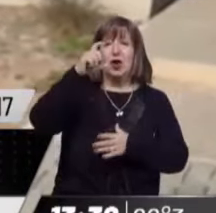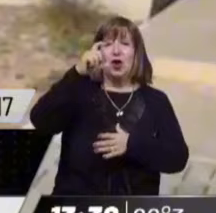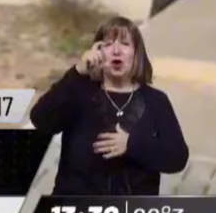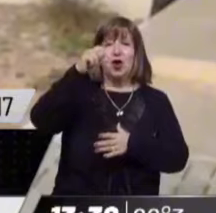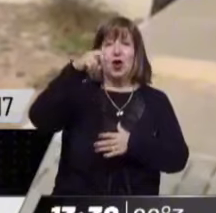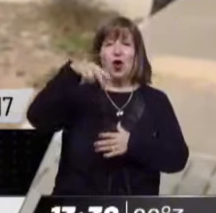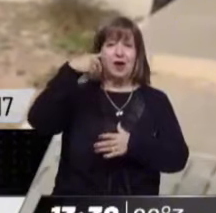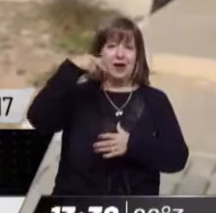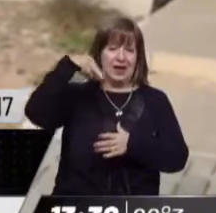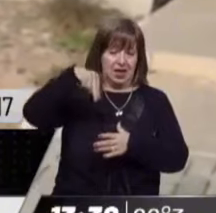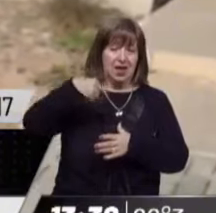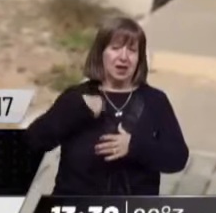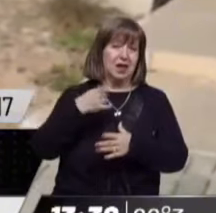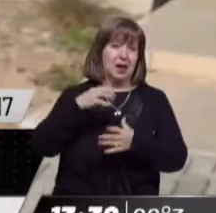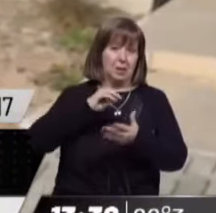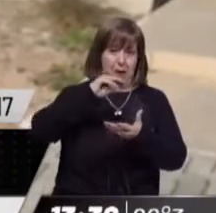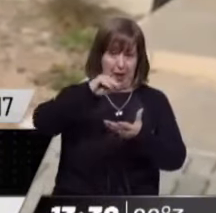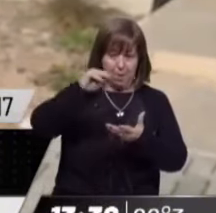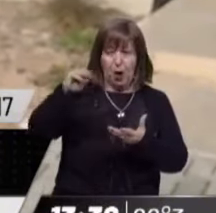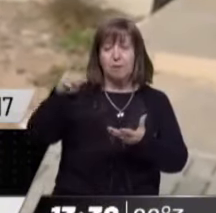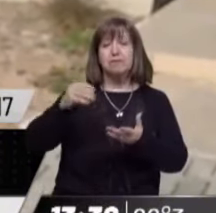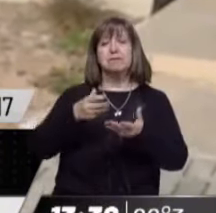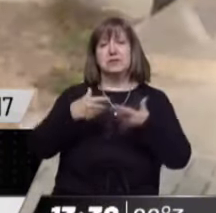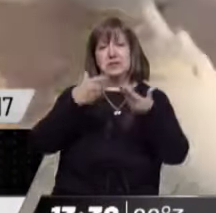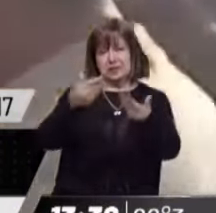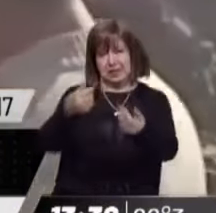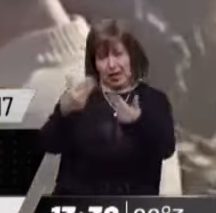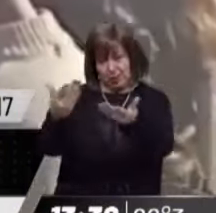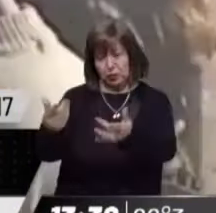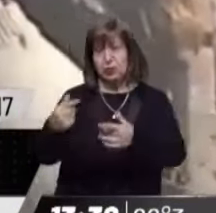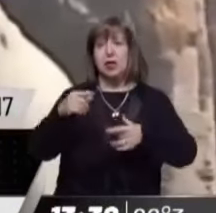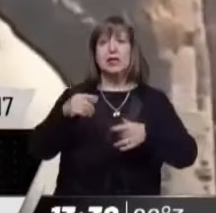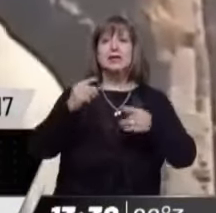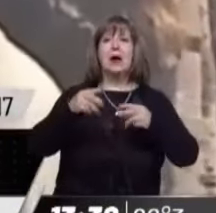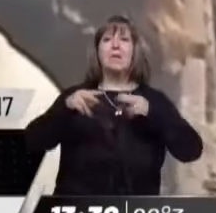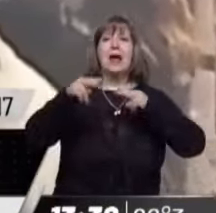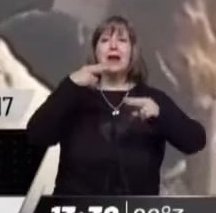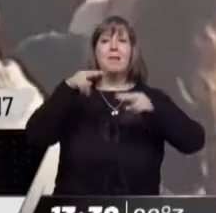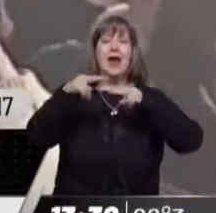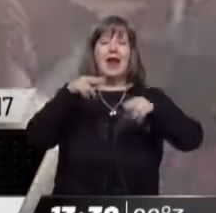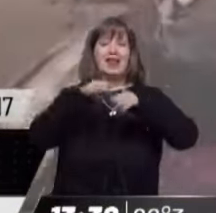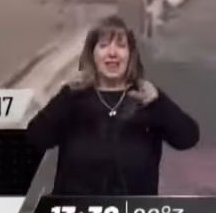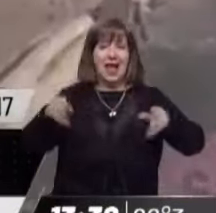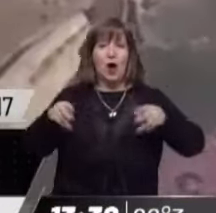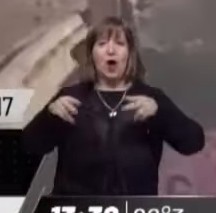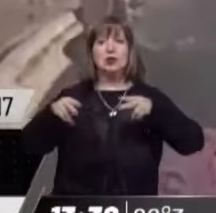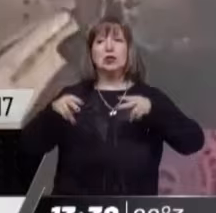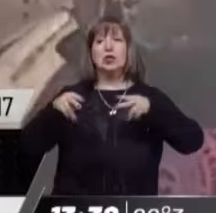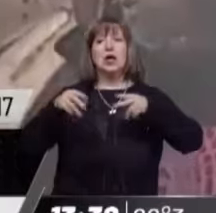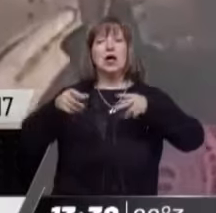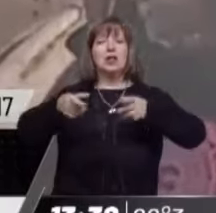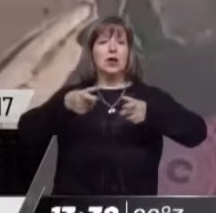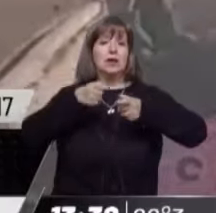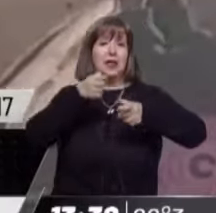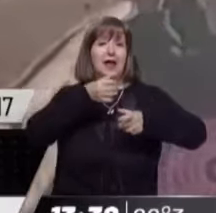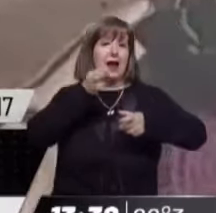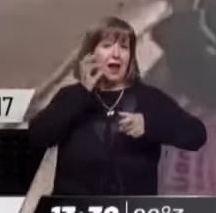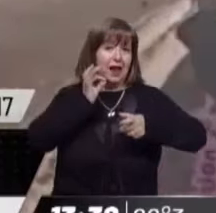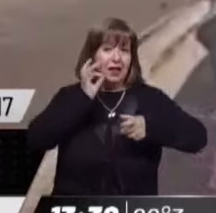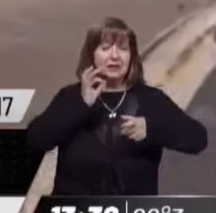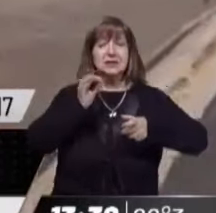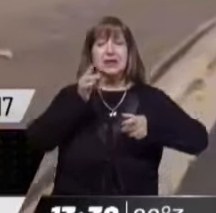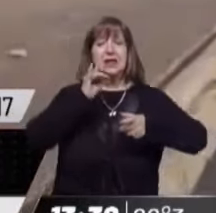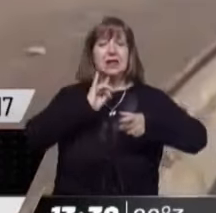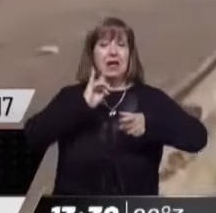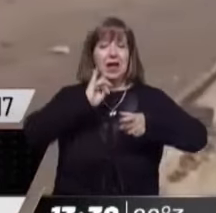nuestro rol. En los merenderos, privilegiando donde haya niños, y los comedores, pero también calculando la cantidad de leche